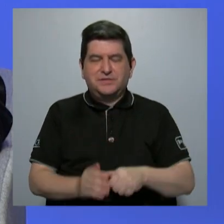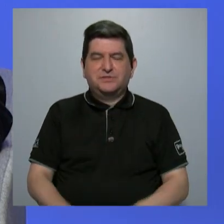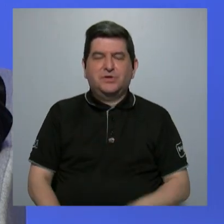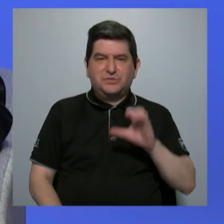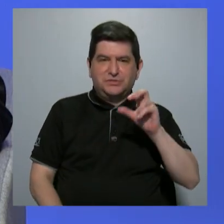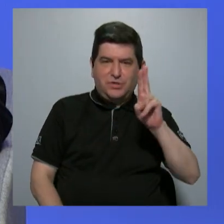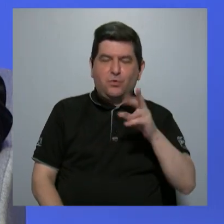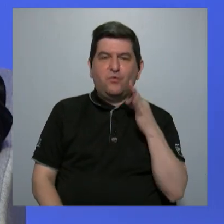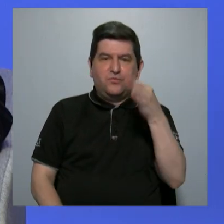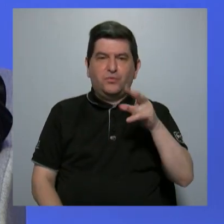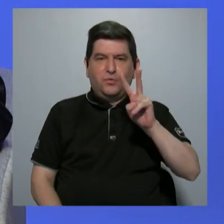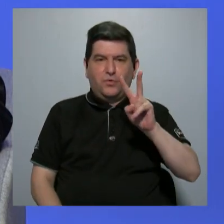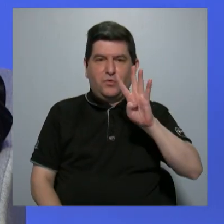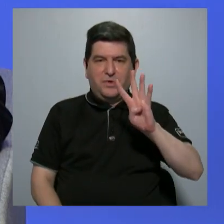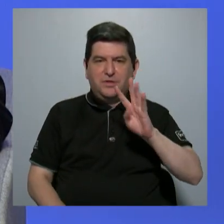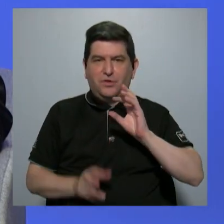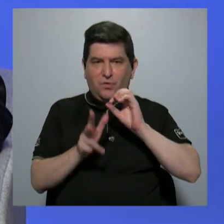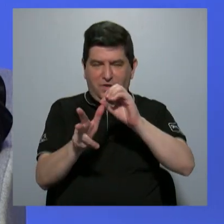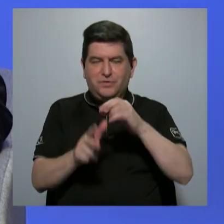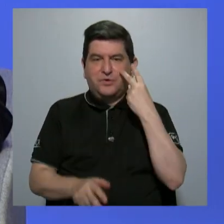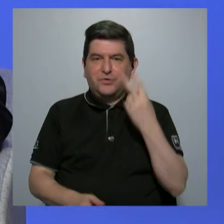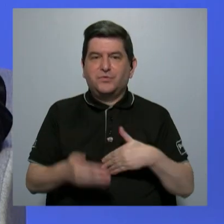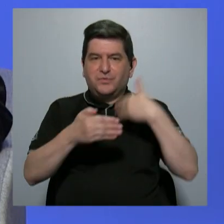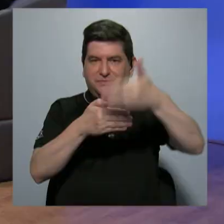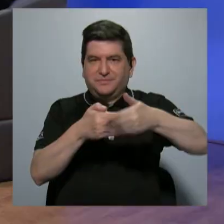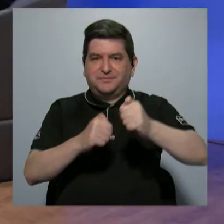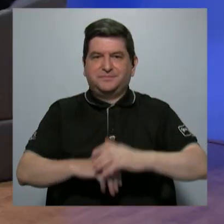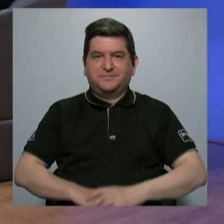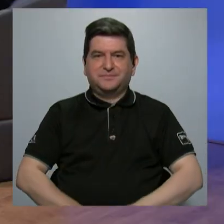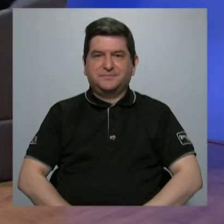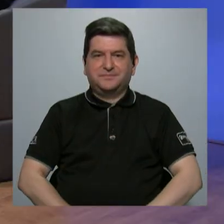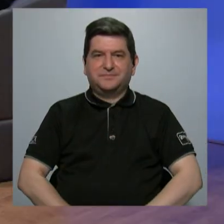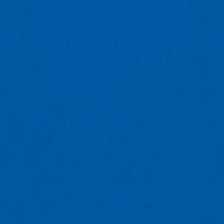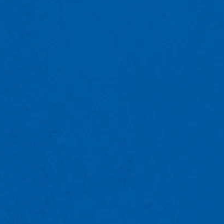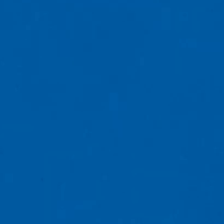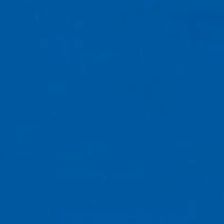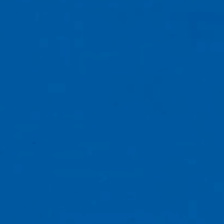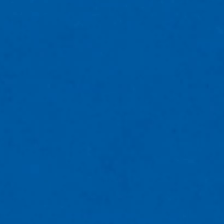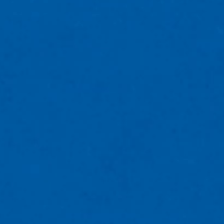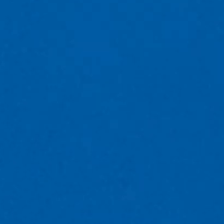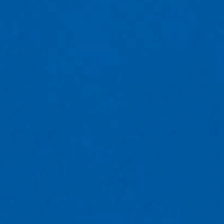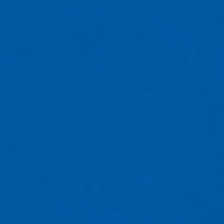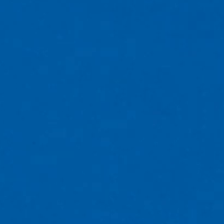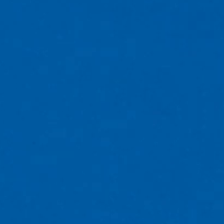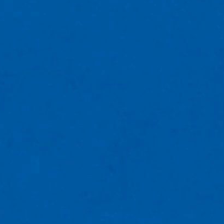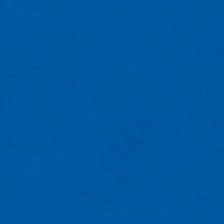Universitario del próximo 24 de octubre. Hasta pronto.